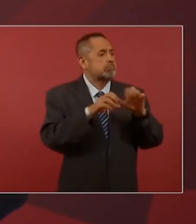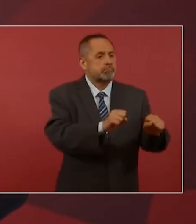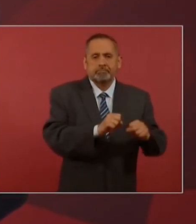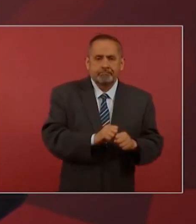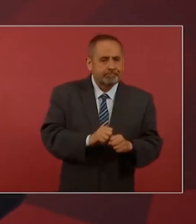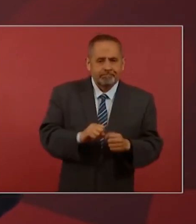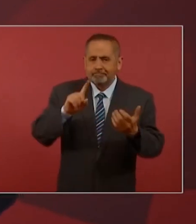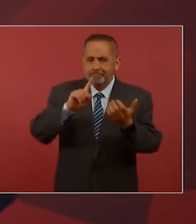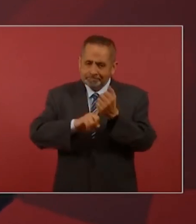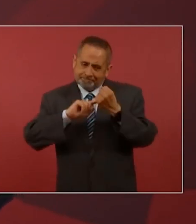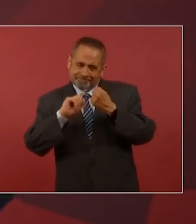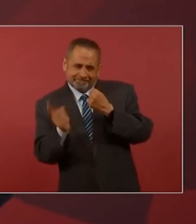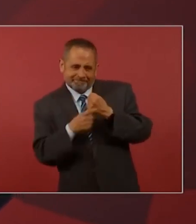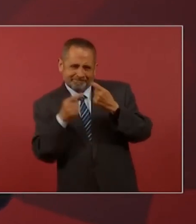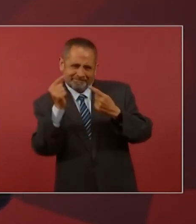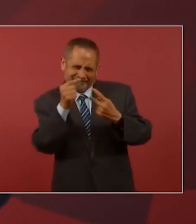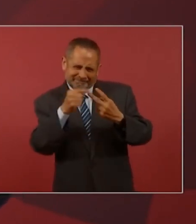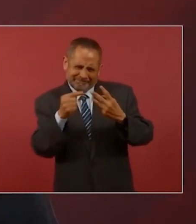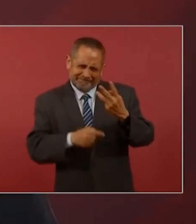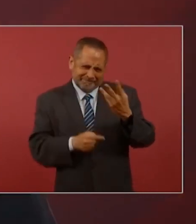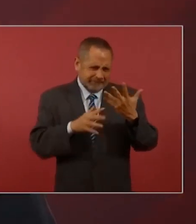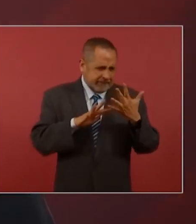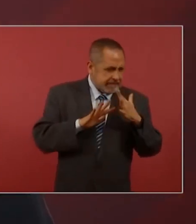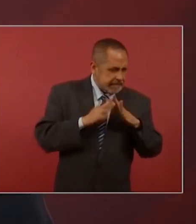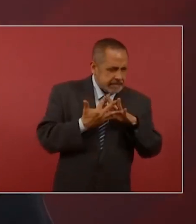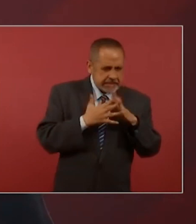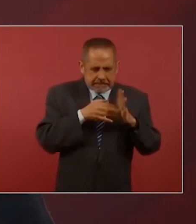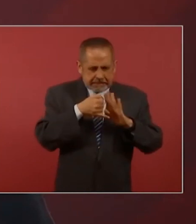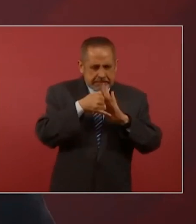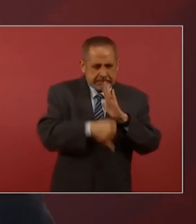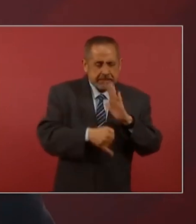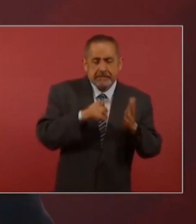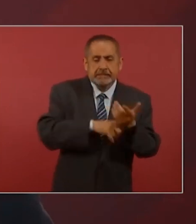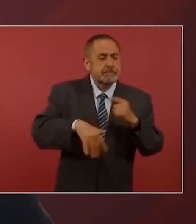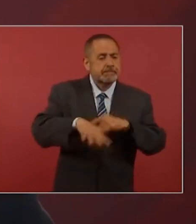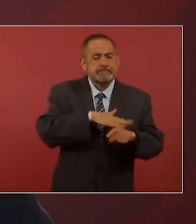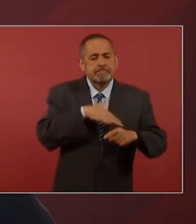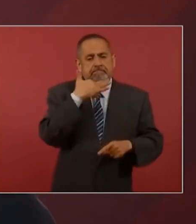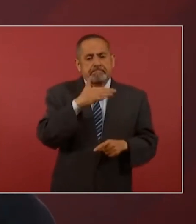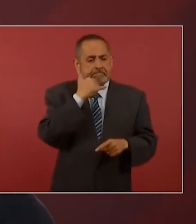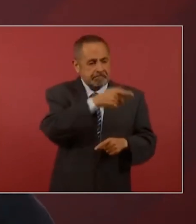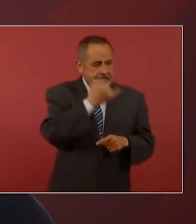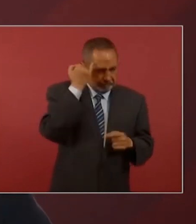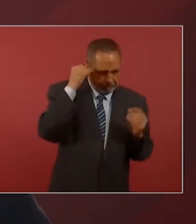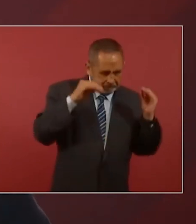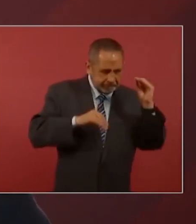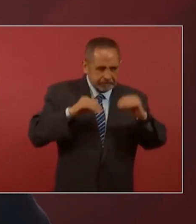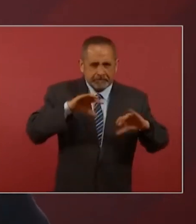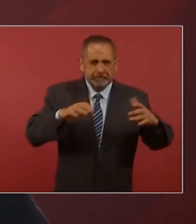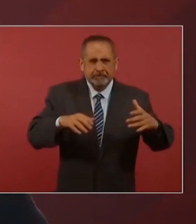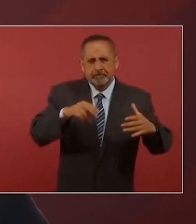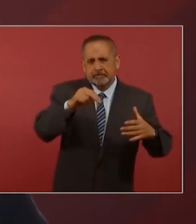Es una cosa profunda que tiene que ver con el Estado corrupto que construyeron los